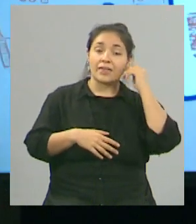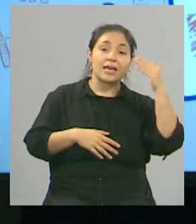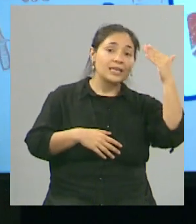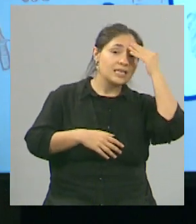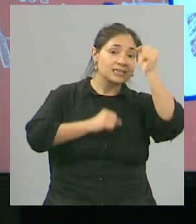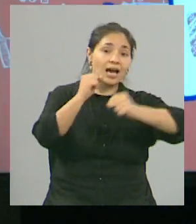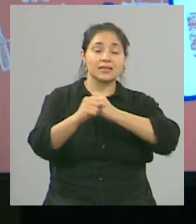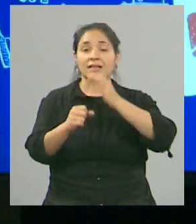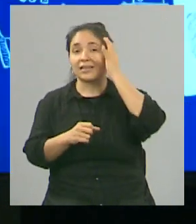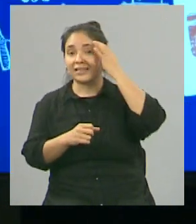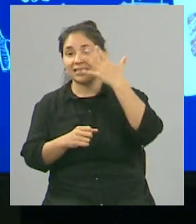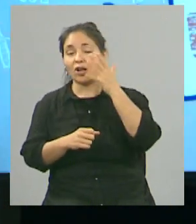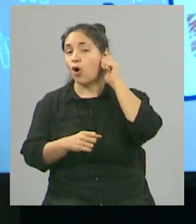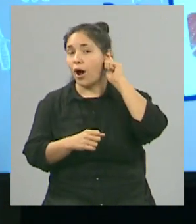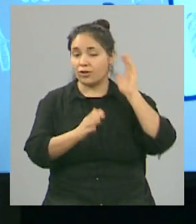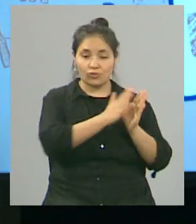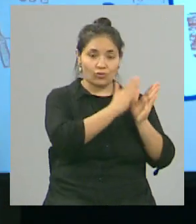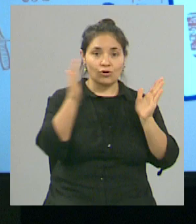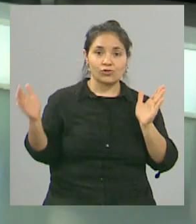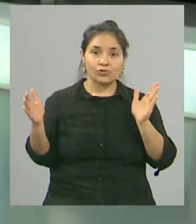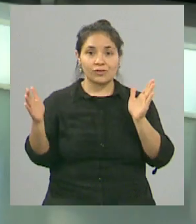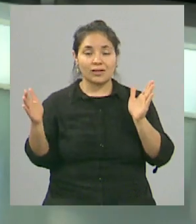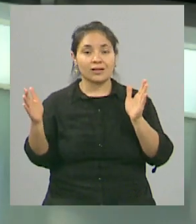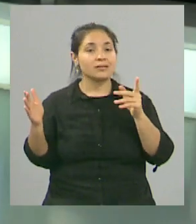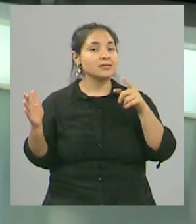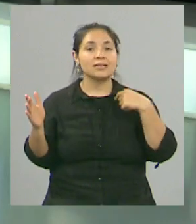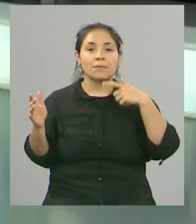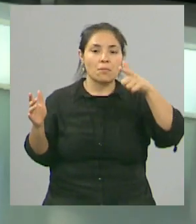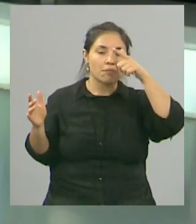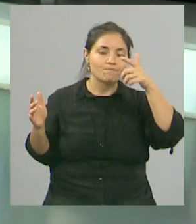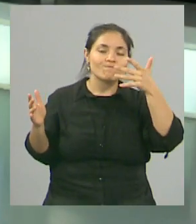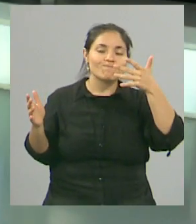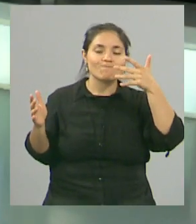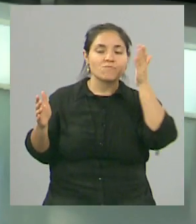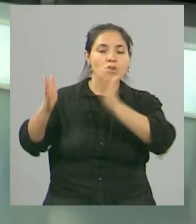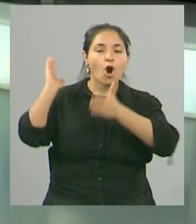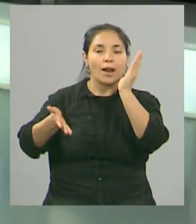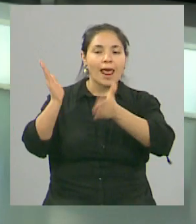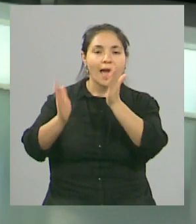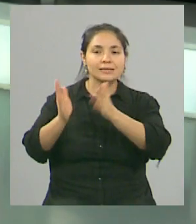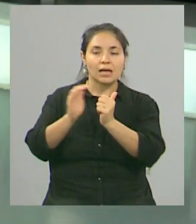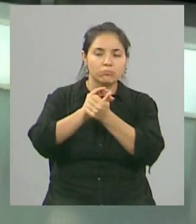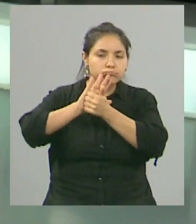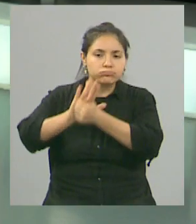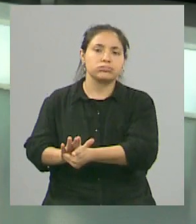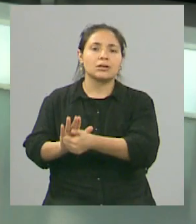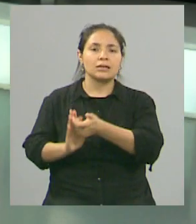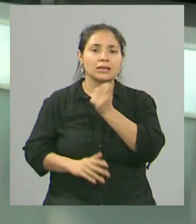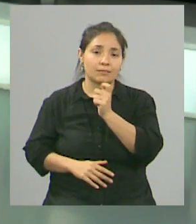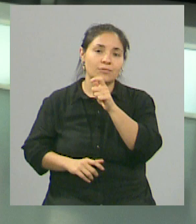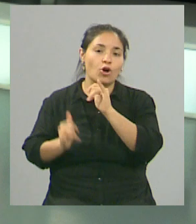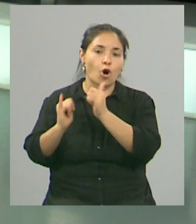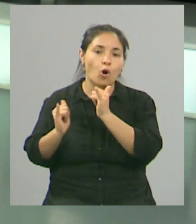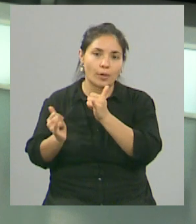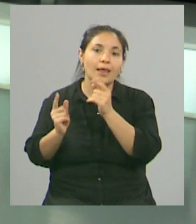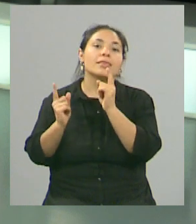O sea que claramente el objeto, el rostro de la violencia institucional es joven. podemos decir que es joven y podemos decir que también es pobre